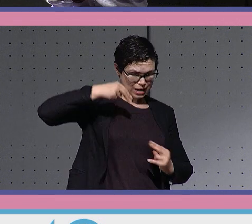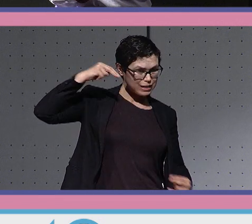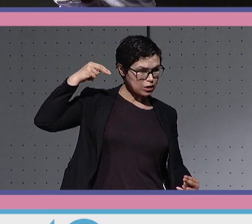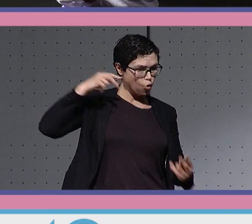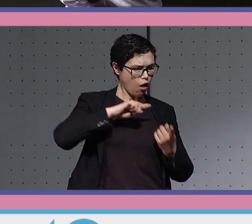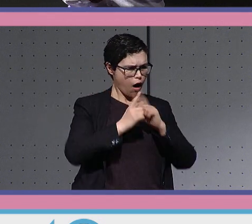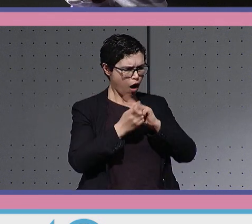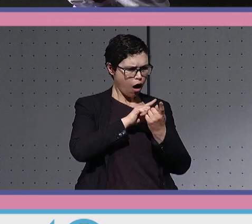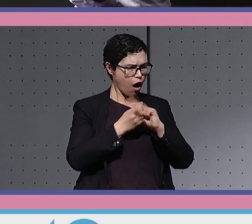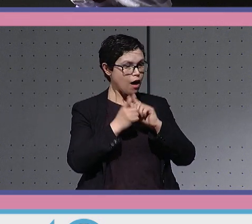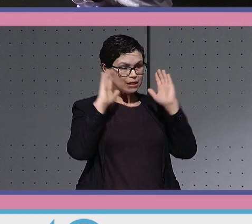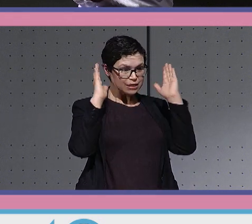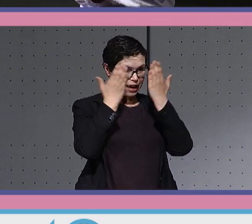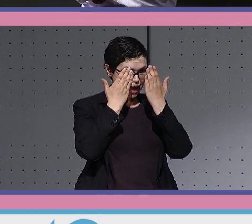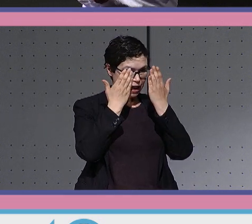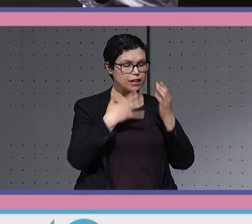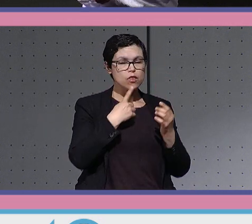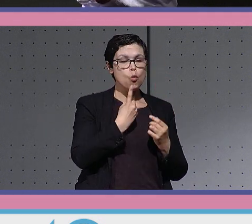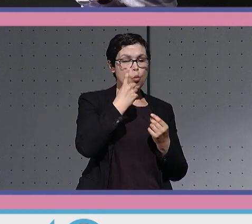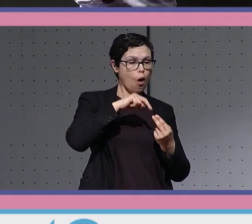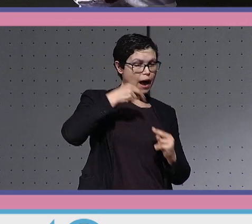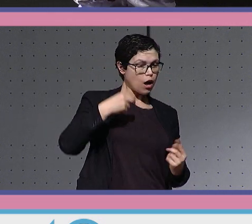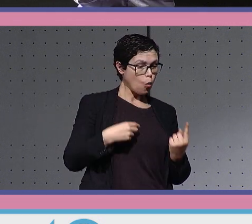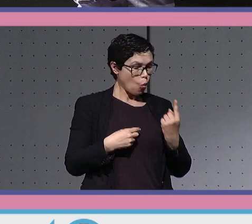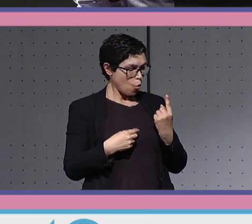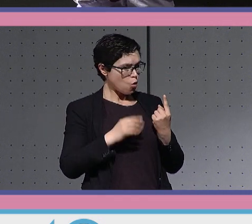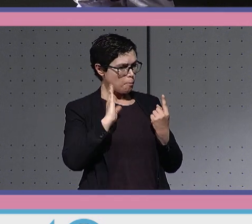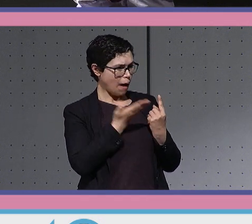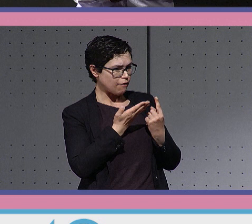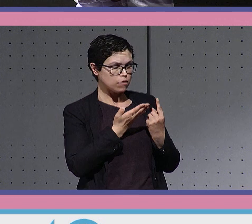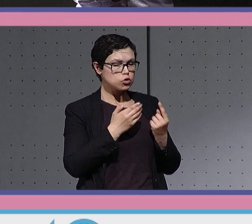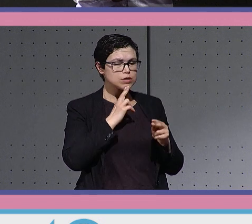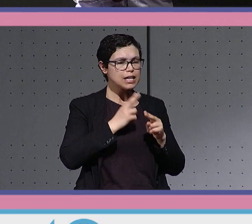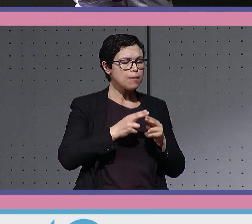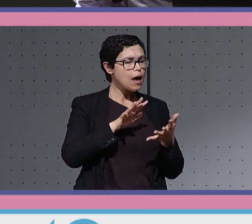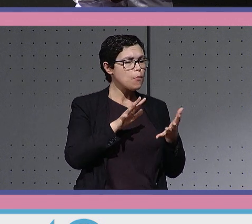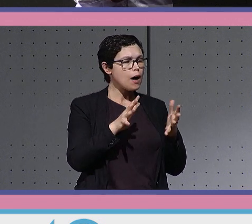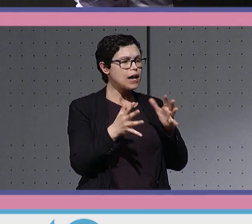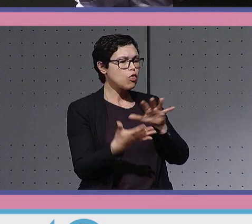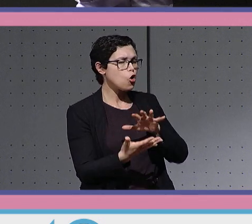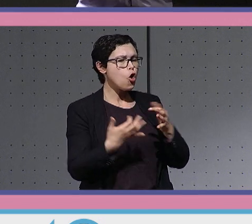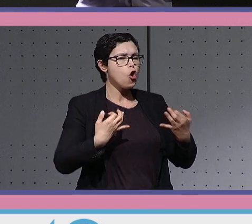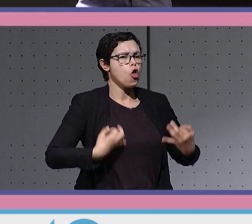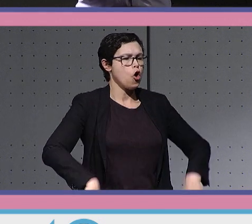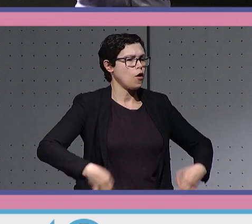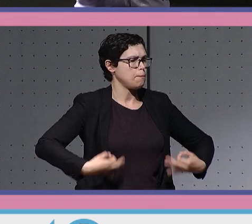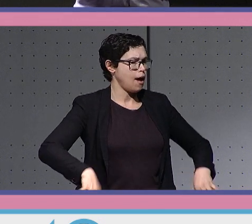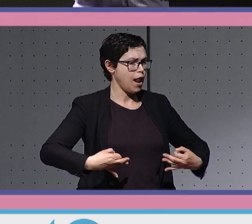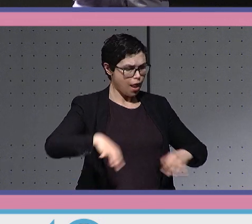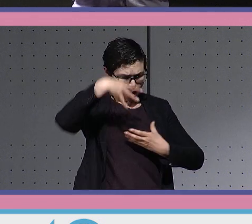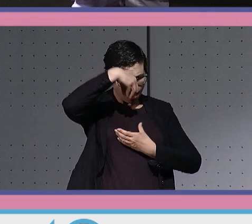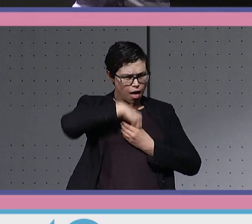es que esté un gen con una mutación, sino que es variación normal, variación común, variación que todos